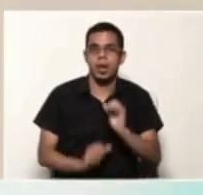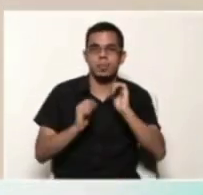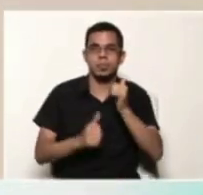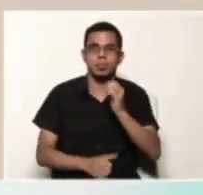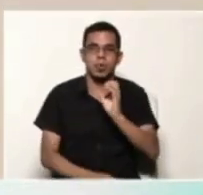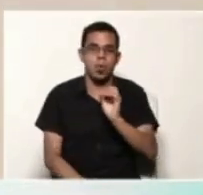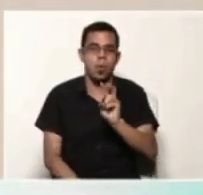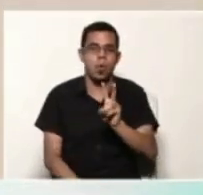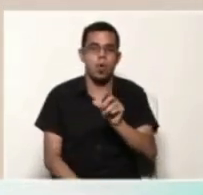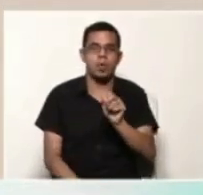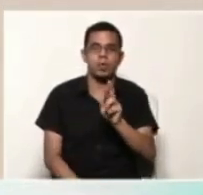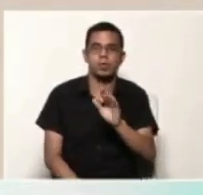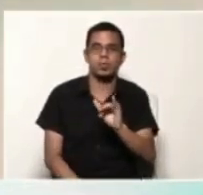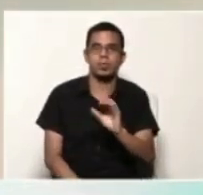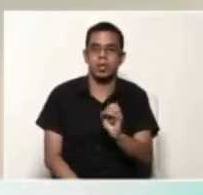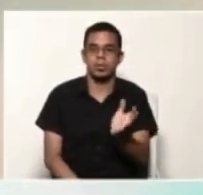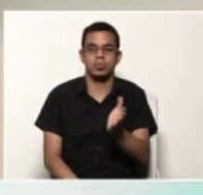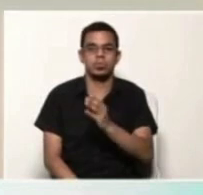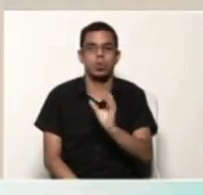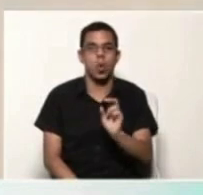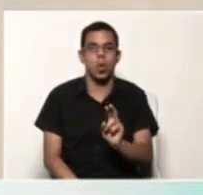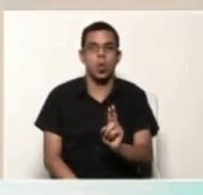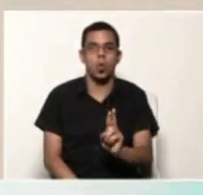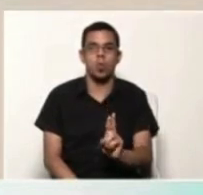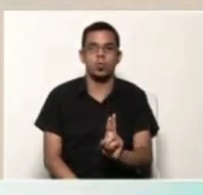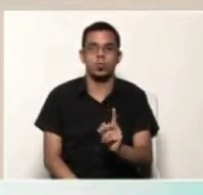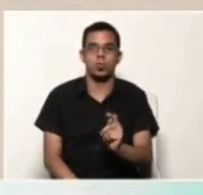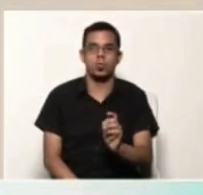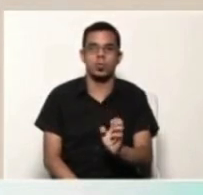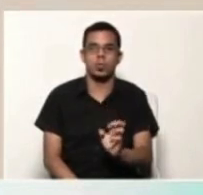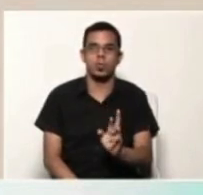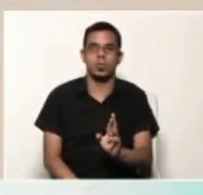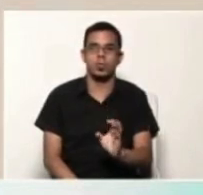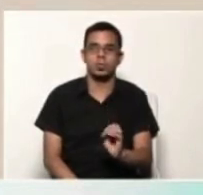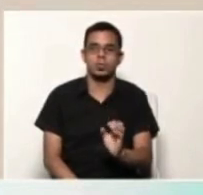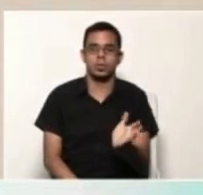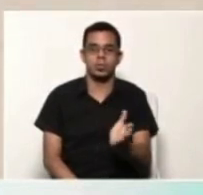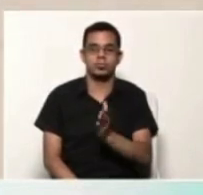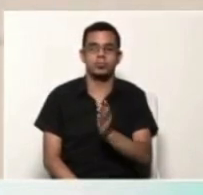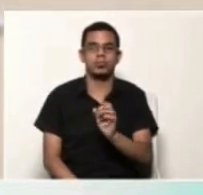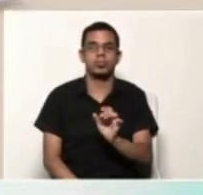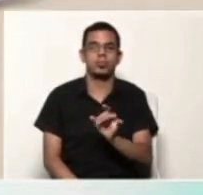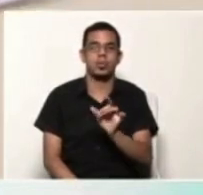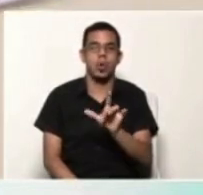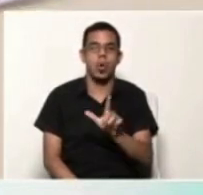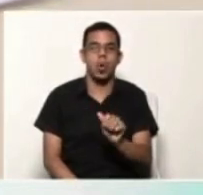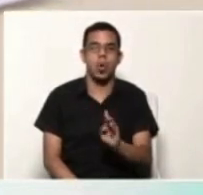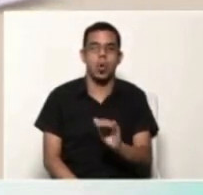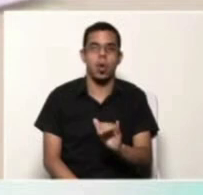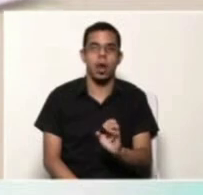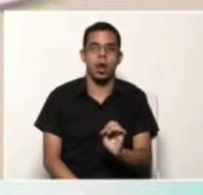Esto es el cuello del útero. Aquí tenemos labios mayores.